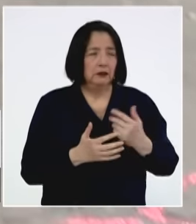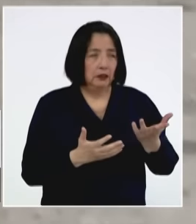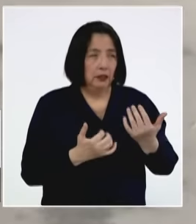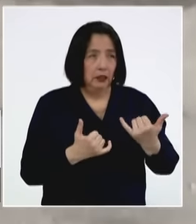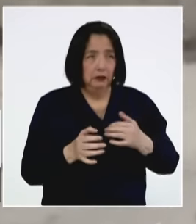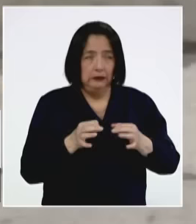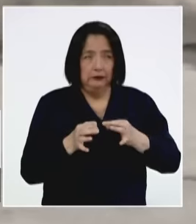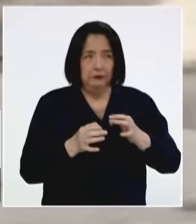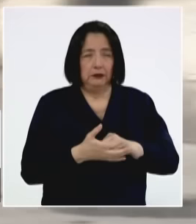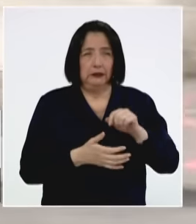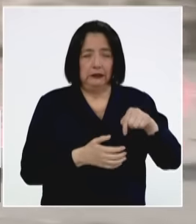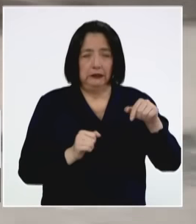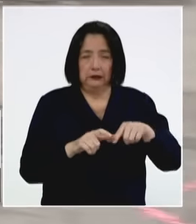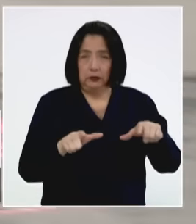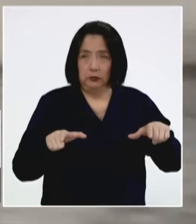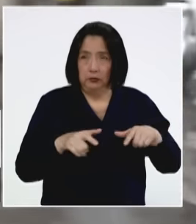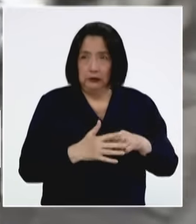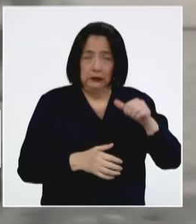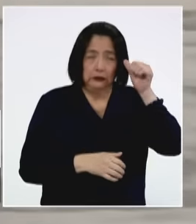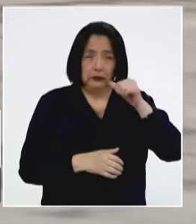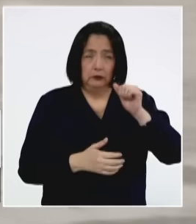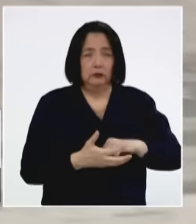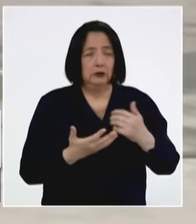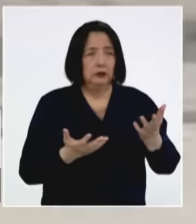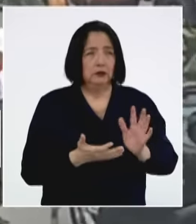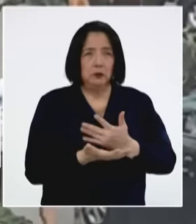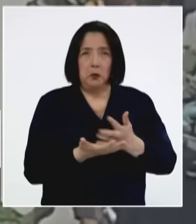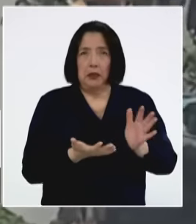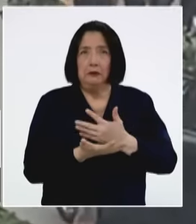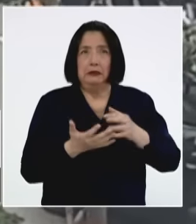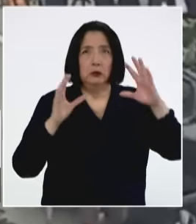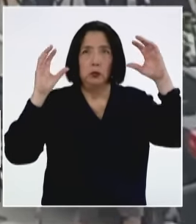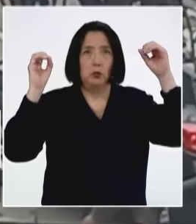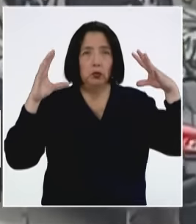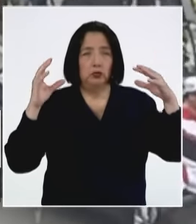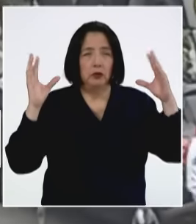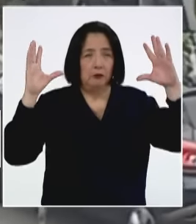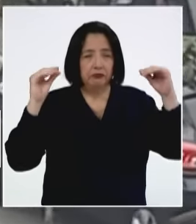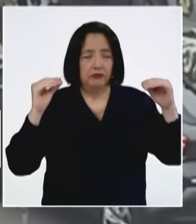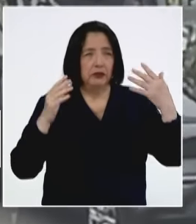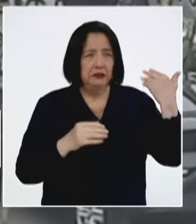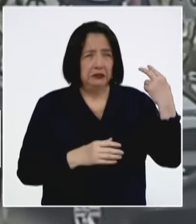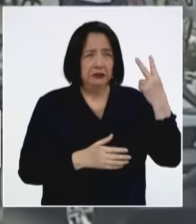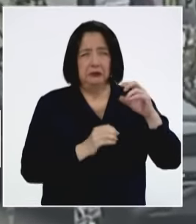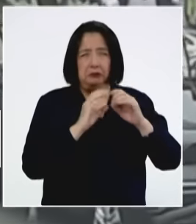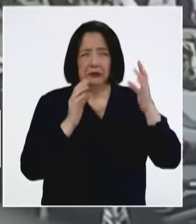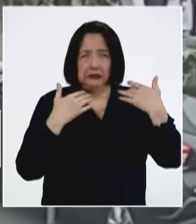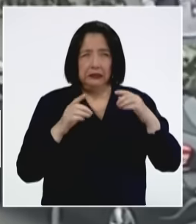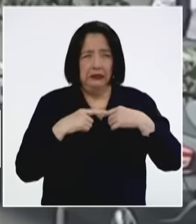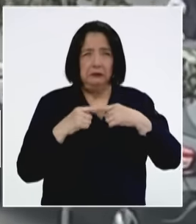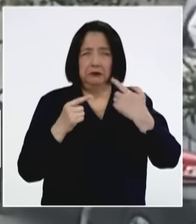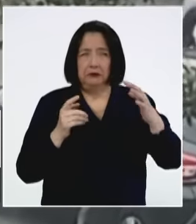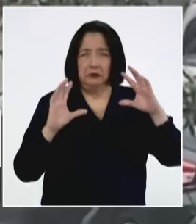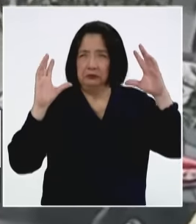recalcar que esta zona justamente del Agustino se encontraba sin fluido eléctrico. Desde hace ya un par de días se venía anunciando el